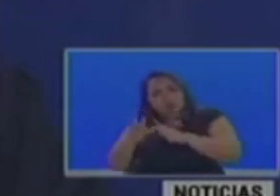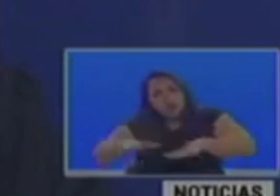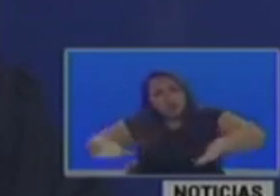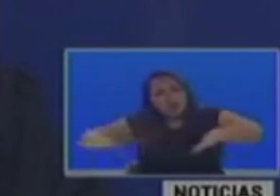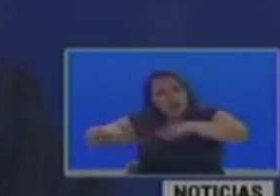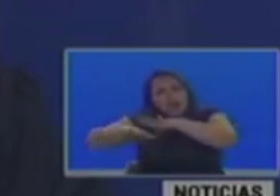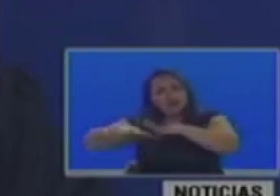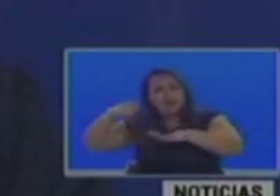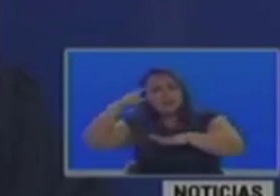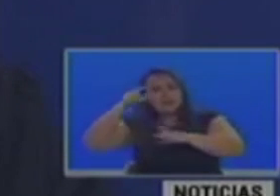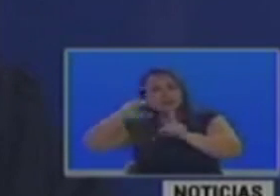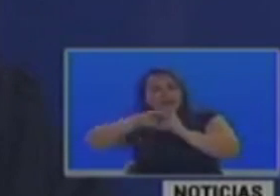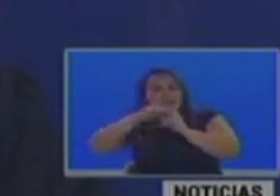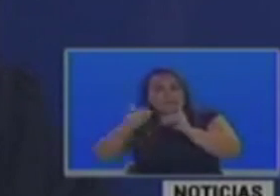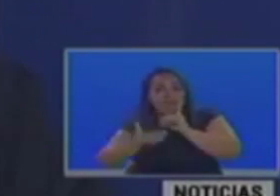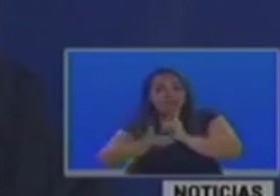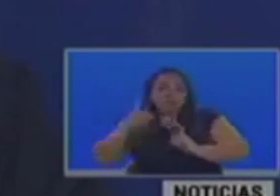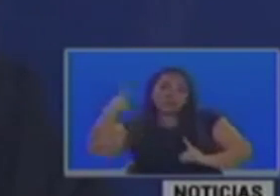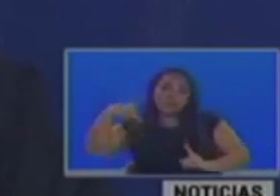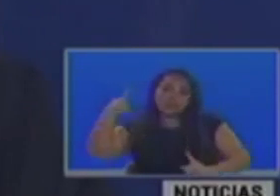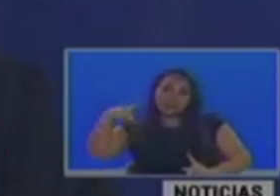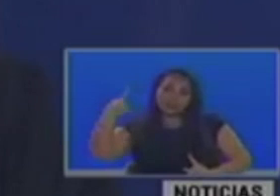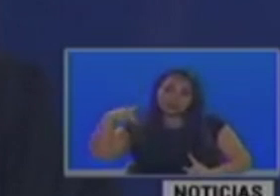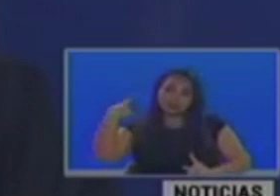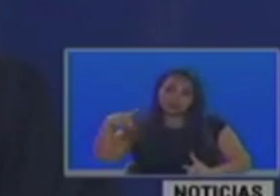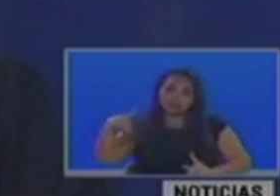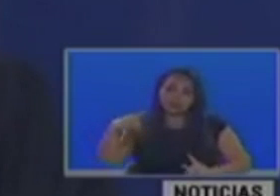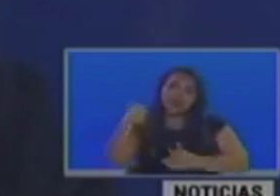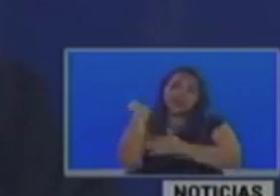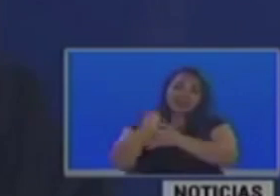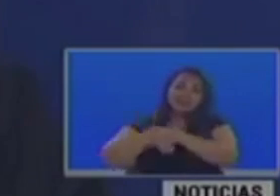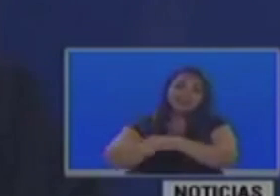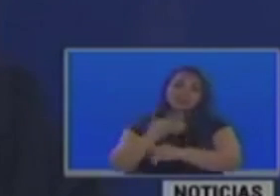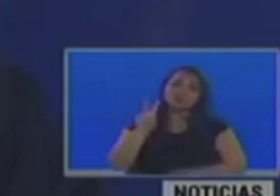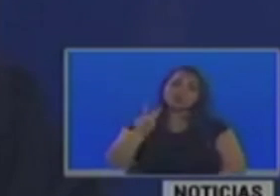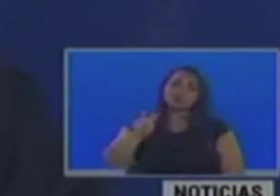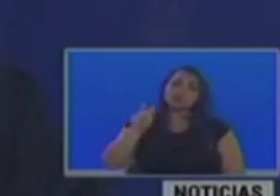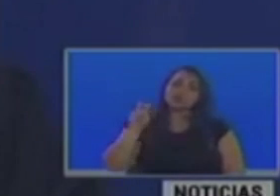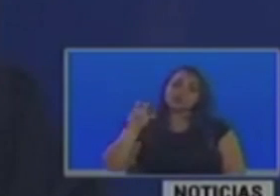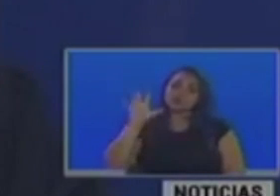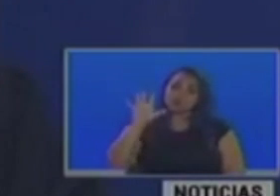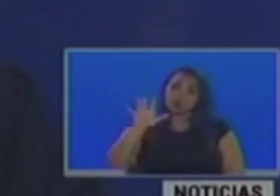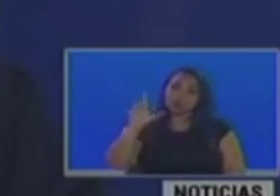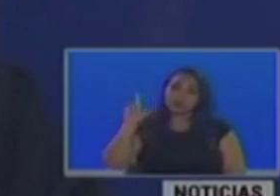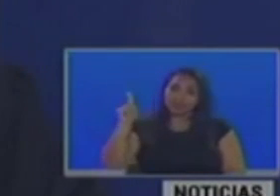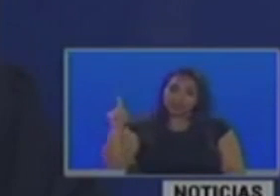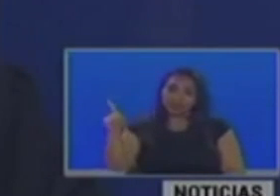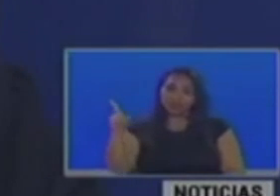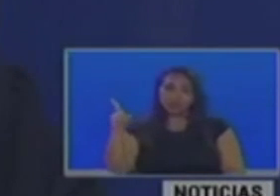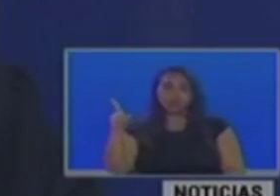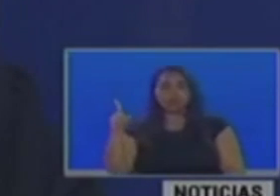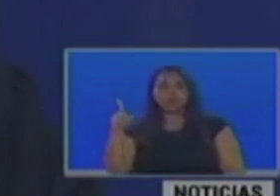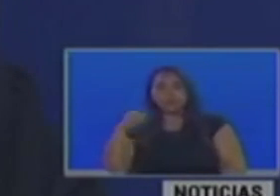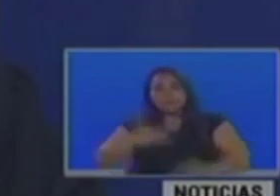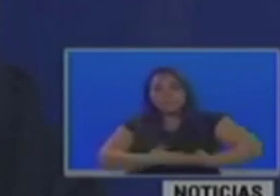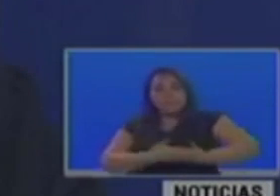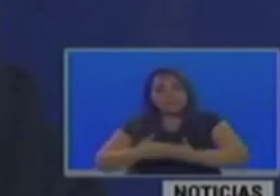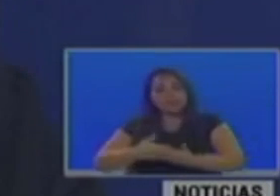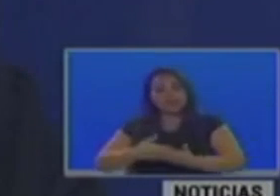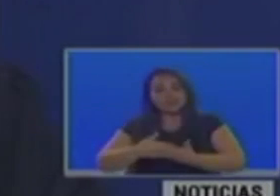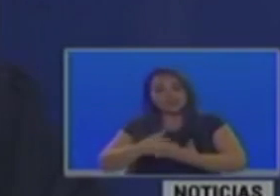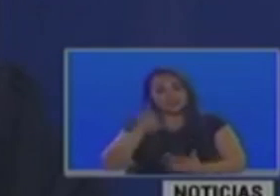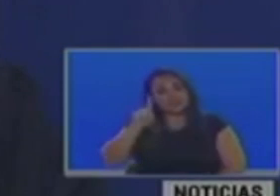a embarazos de alto riesgo, nacieron 251 niños, 131